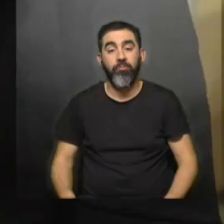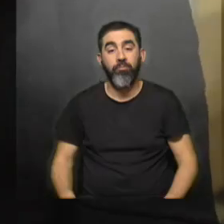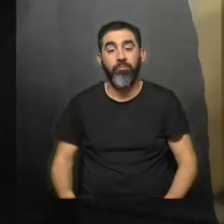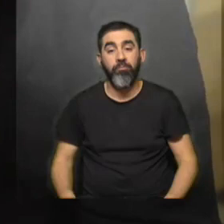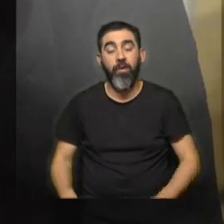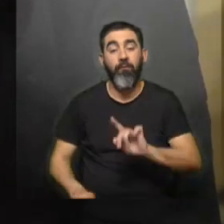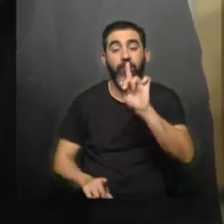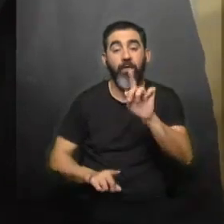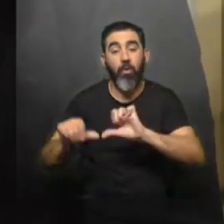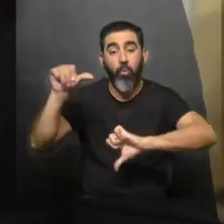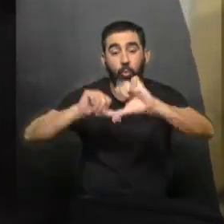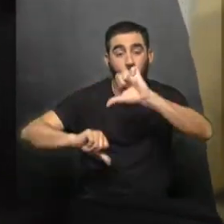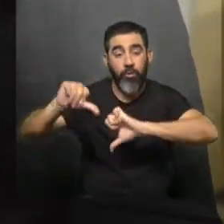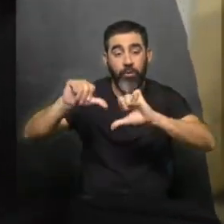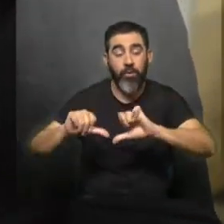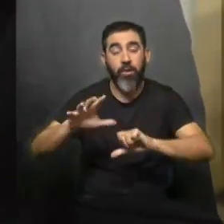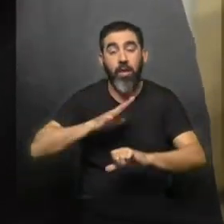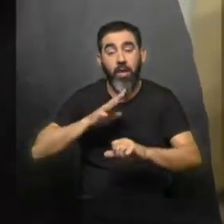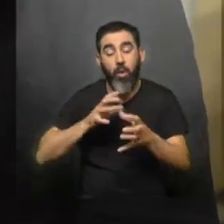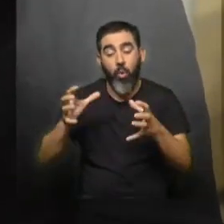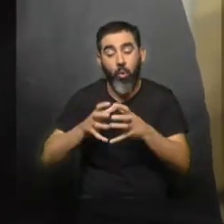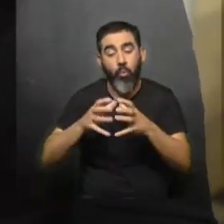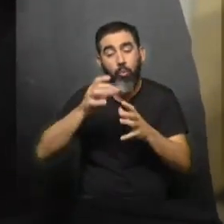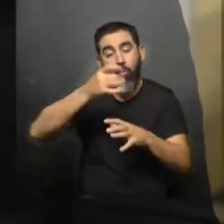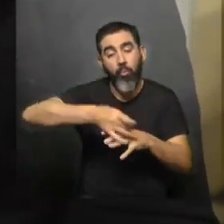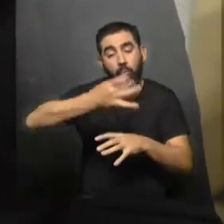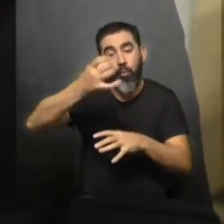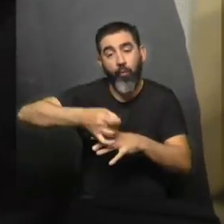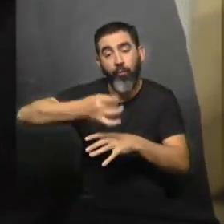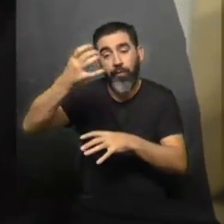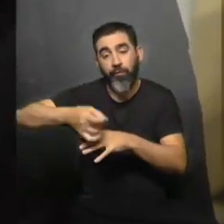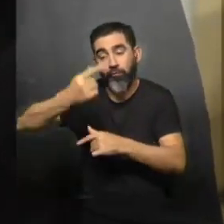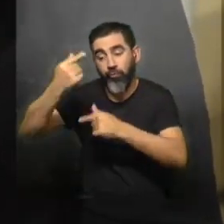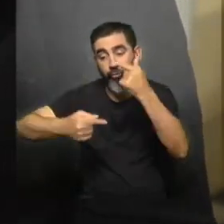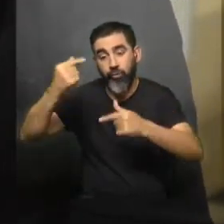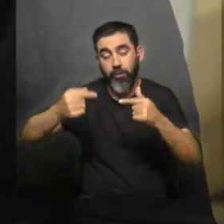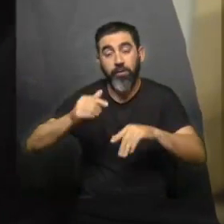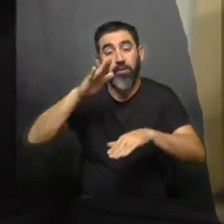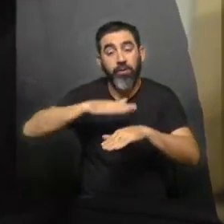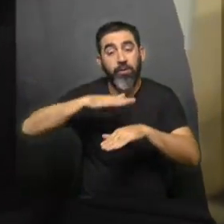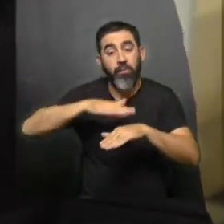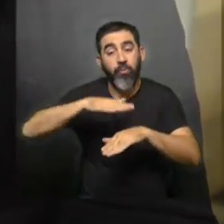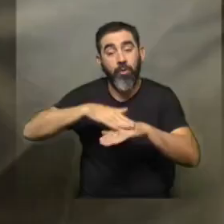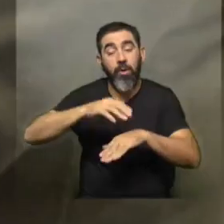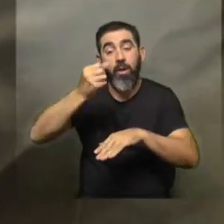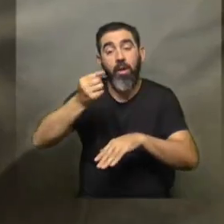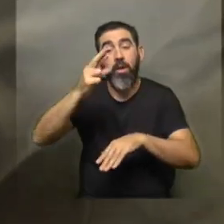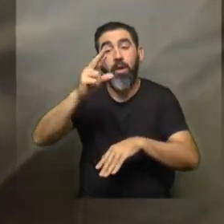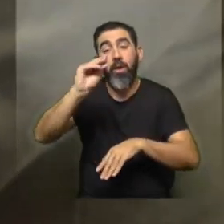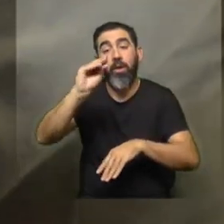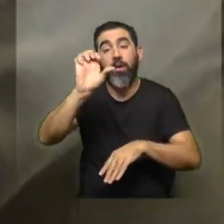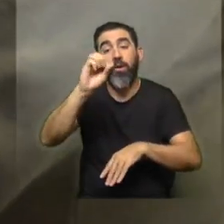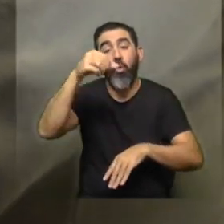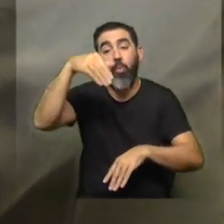En la Facultad de Química contamos con un grupo multidisciplinario que está llevando adelante la línea de arqueometría y nosotros